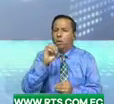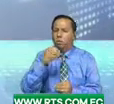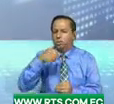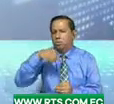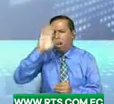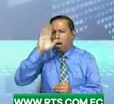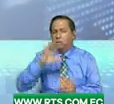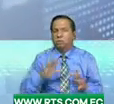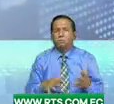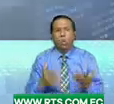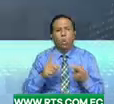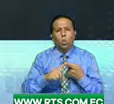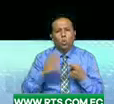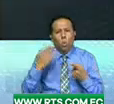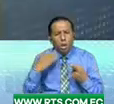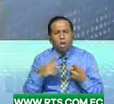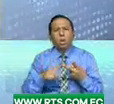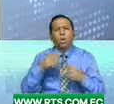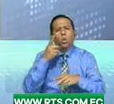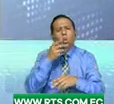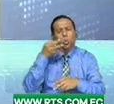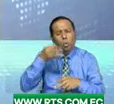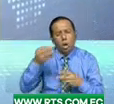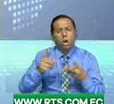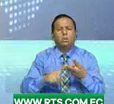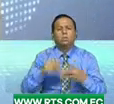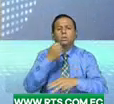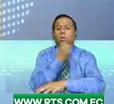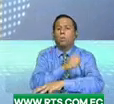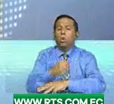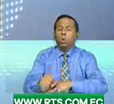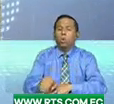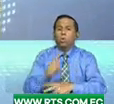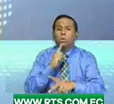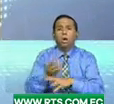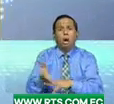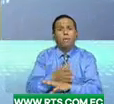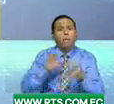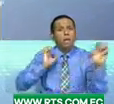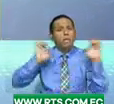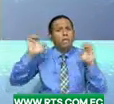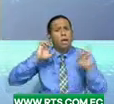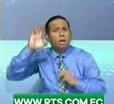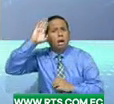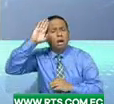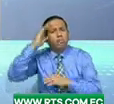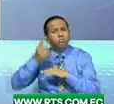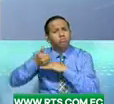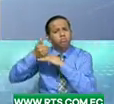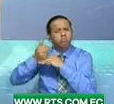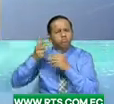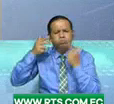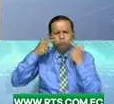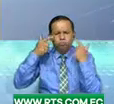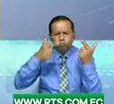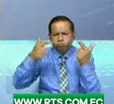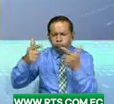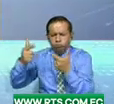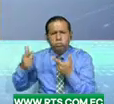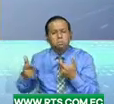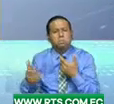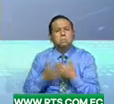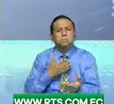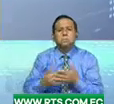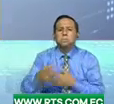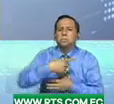8 que comprende Guayaquil, Durán y San Borondón. Pese a las estrategias de las autoridades en medio de un estado de excepción, entre